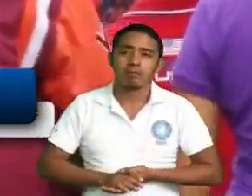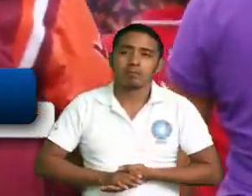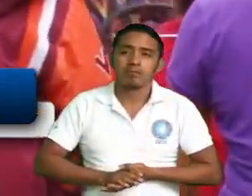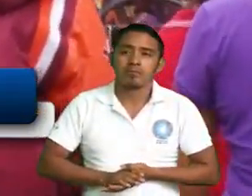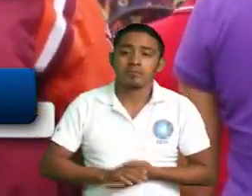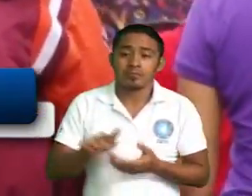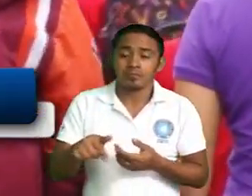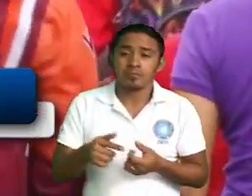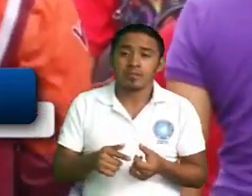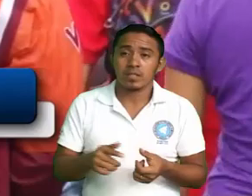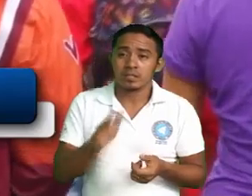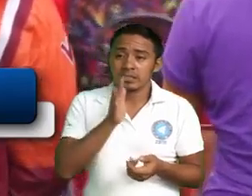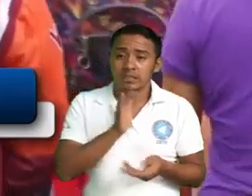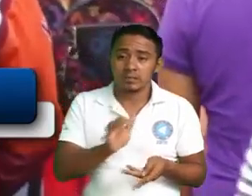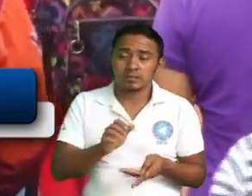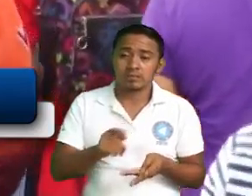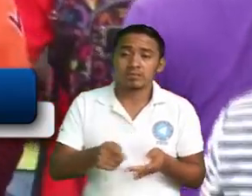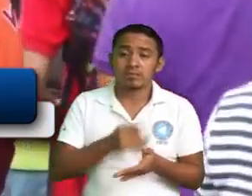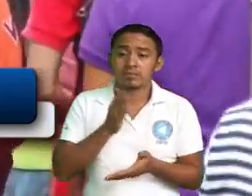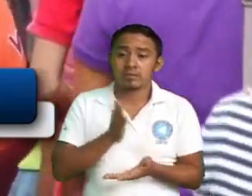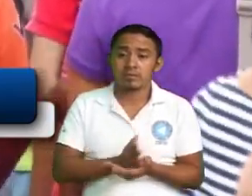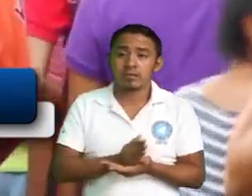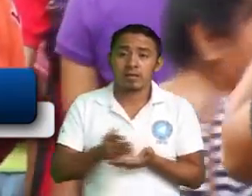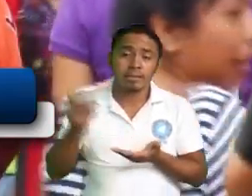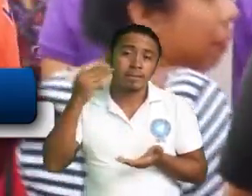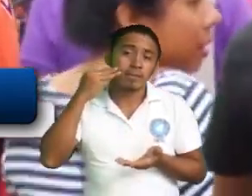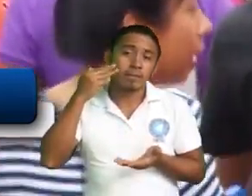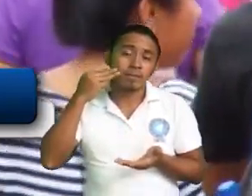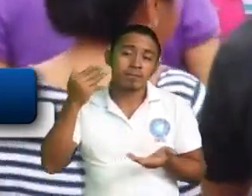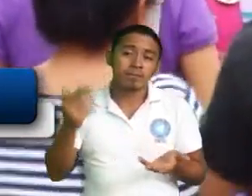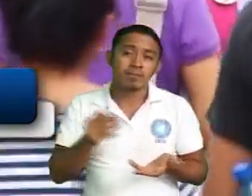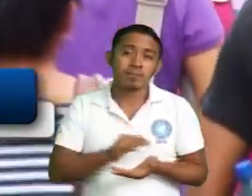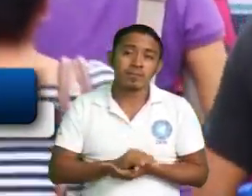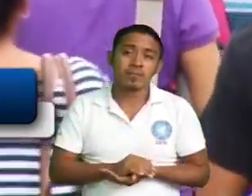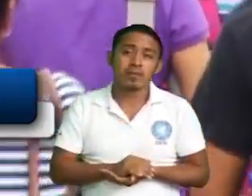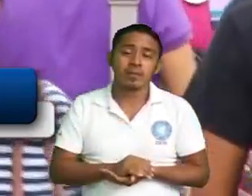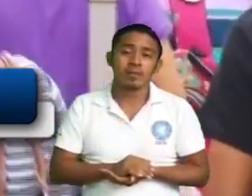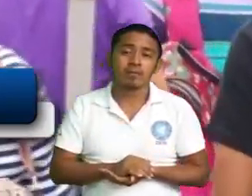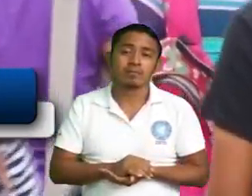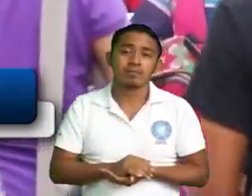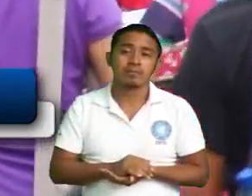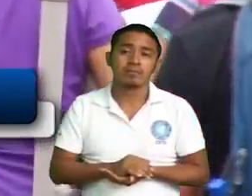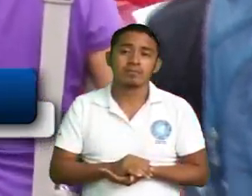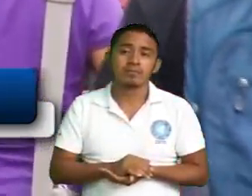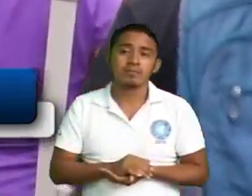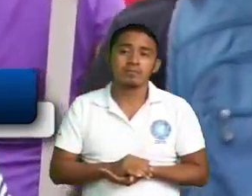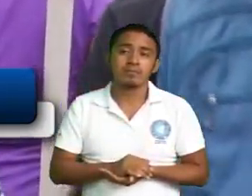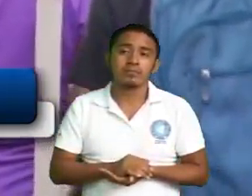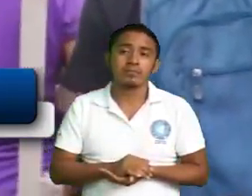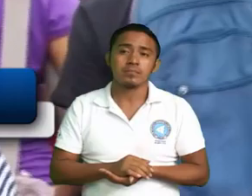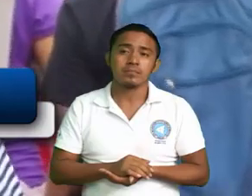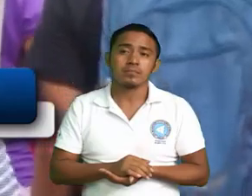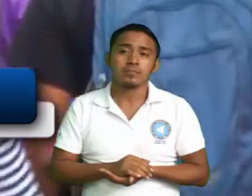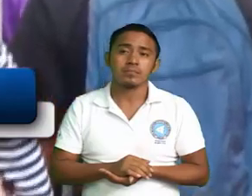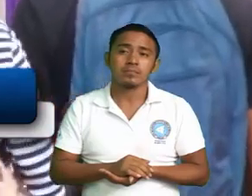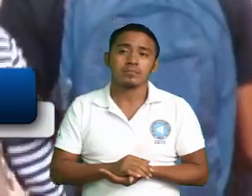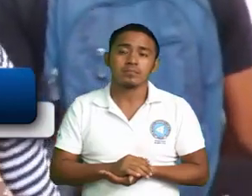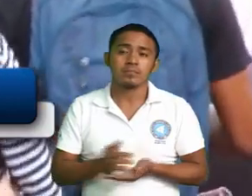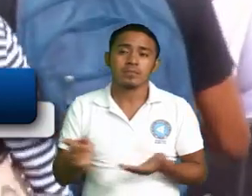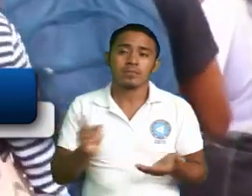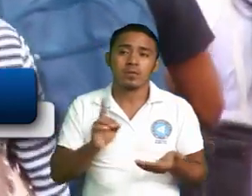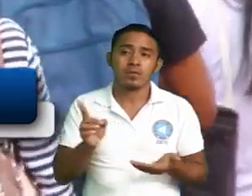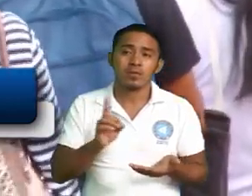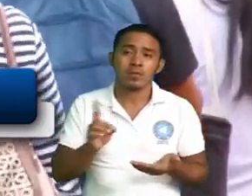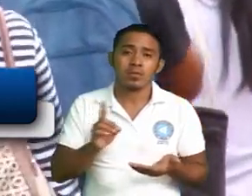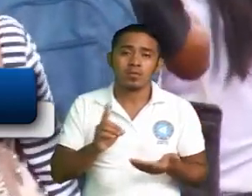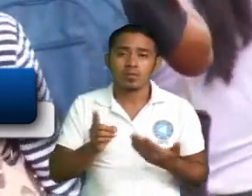es primerizo el niño, generalmente la madre considera de que no haya dónde